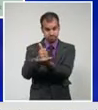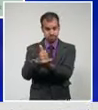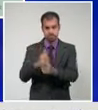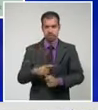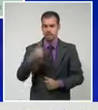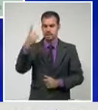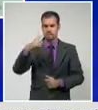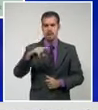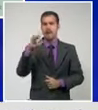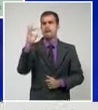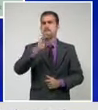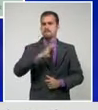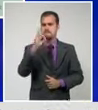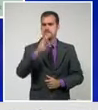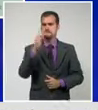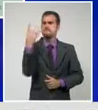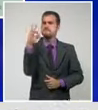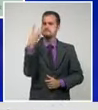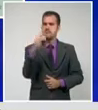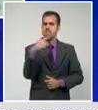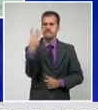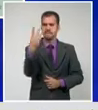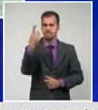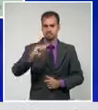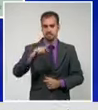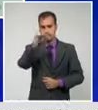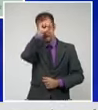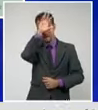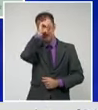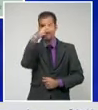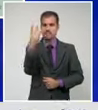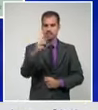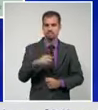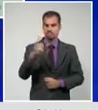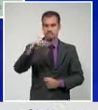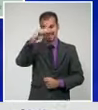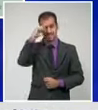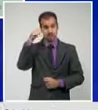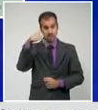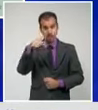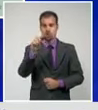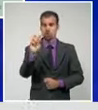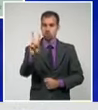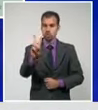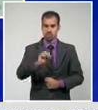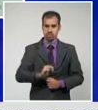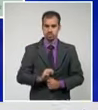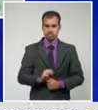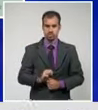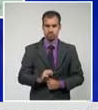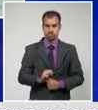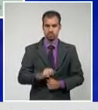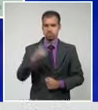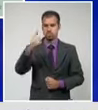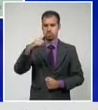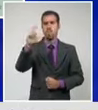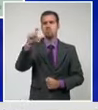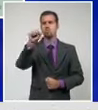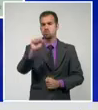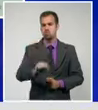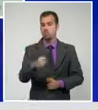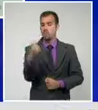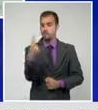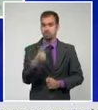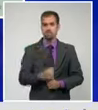3, Minas de Matahambre 3, San Juan y Martínez 2, Consolación del Sur 1